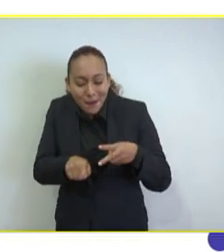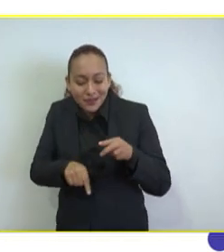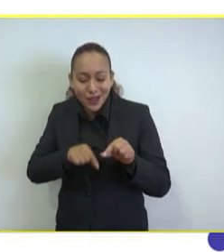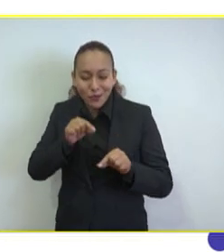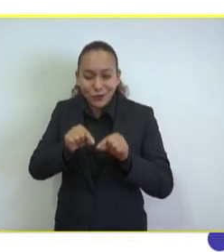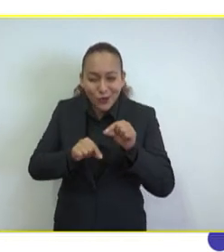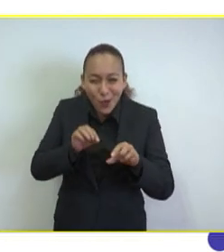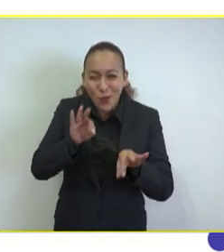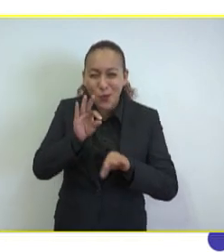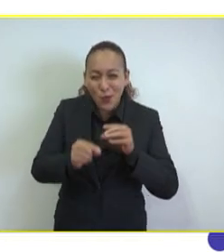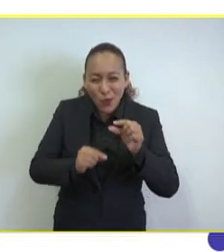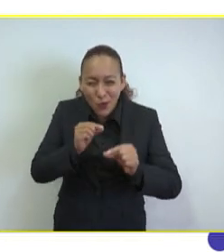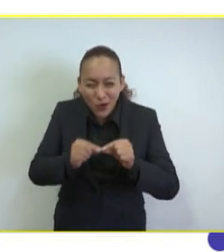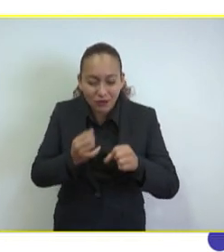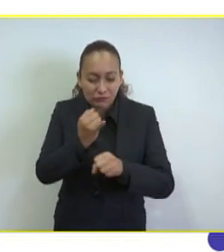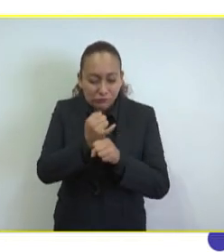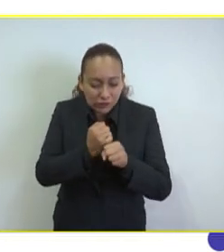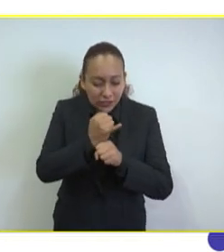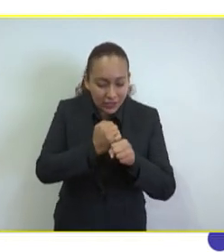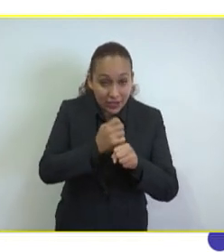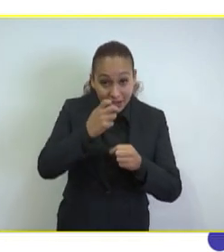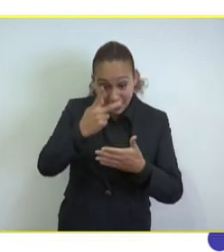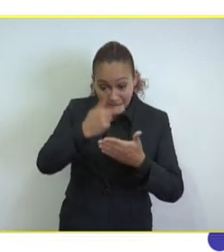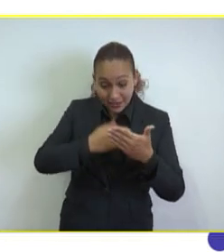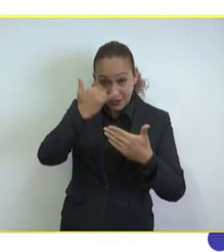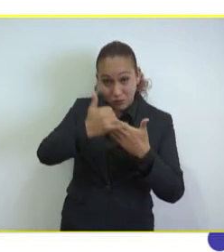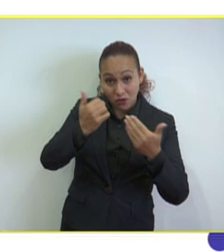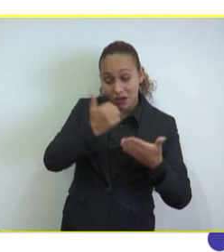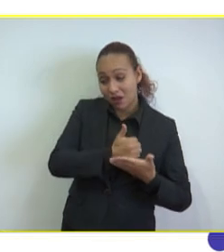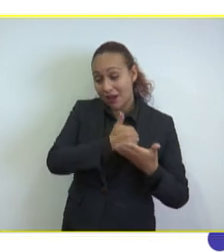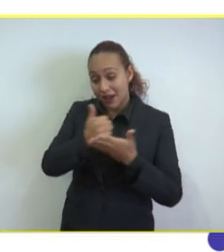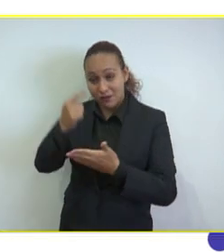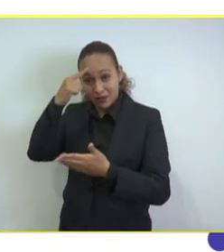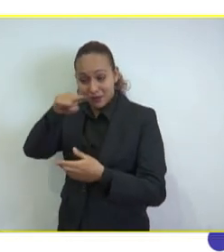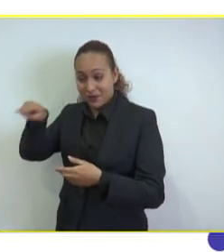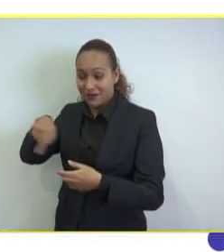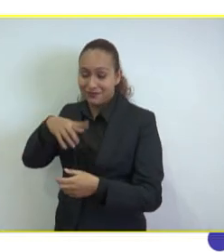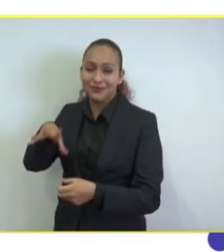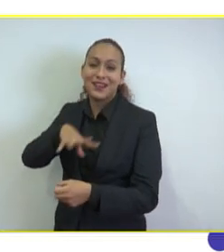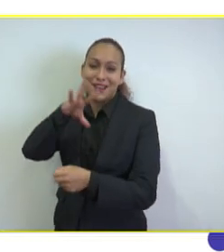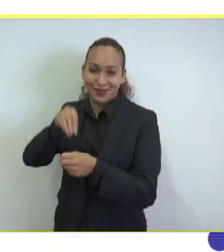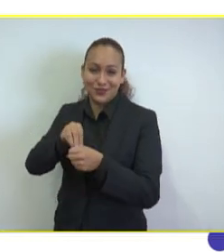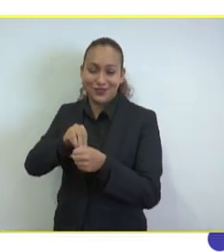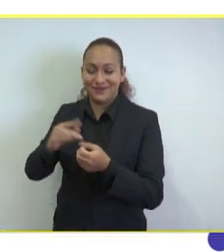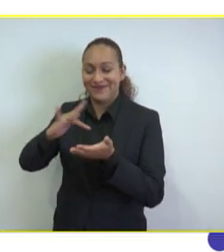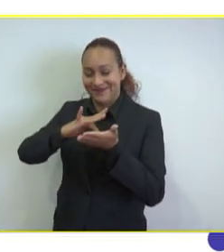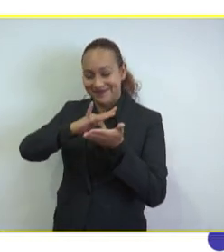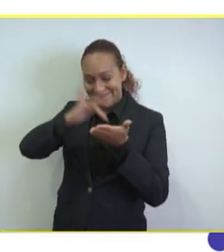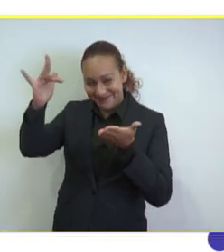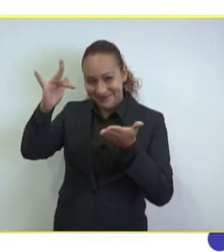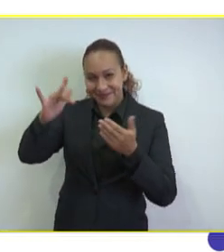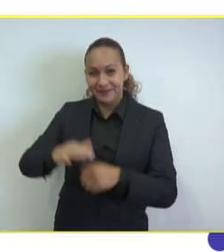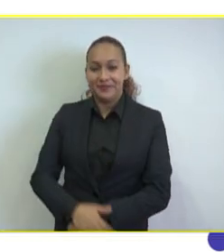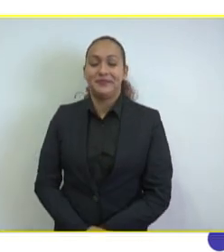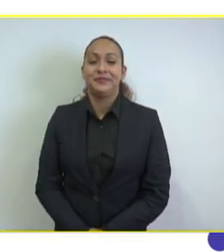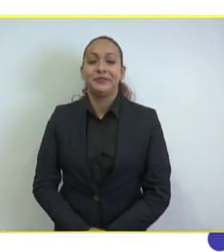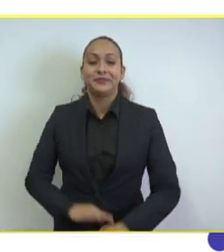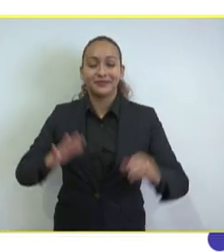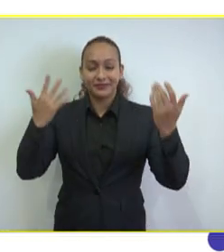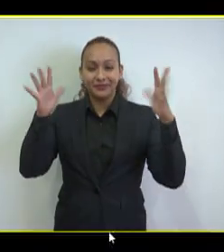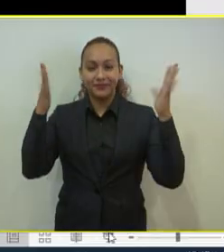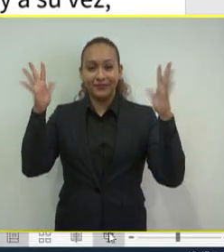avanzando en este proyecto de inclusión. Listo. Muchas gracias.